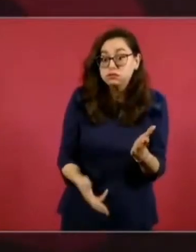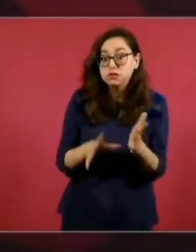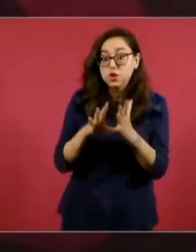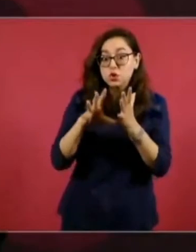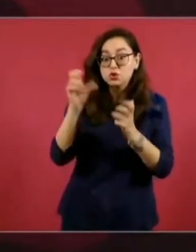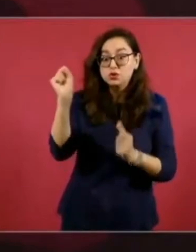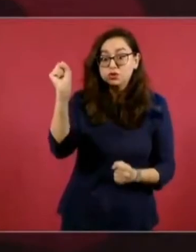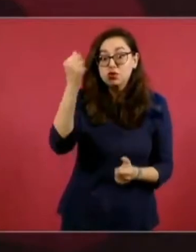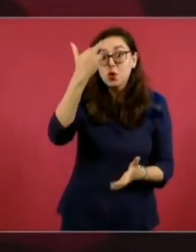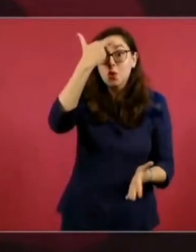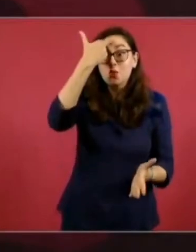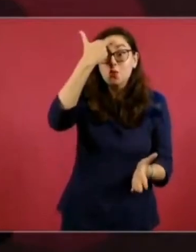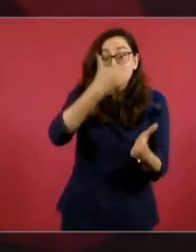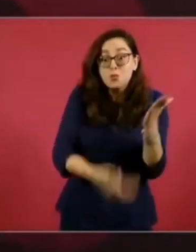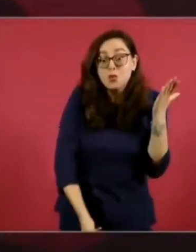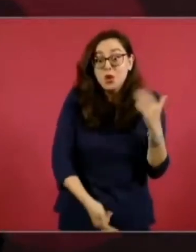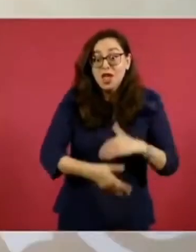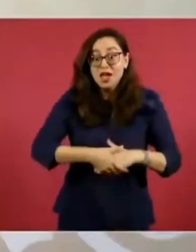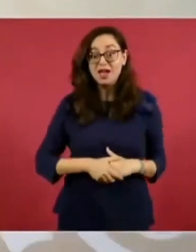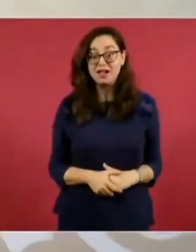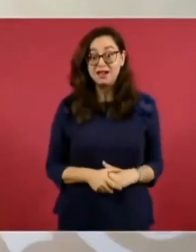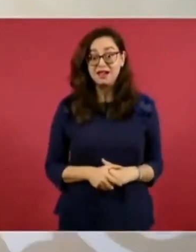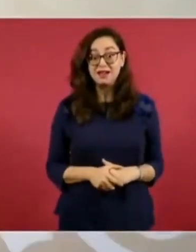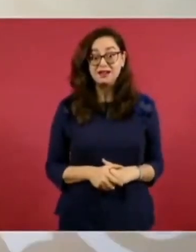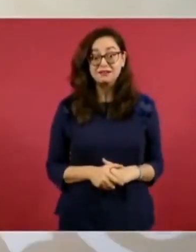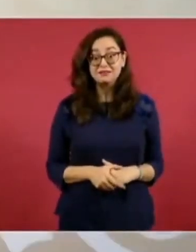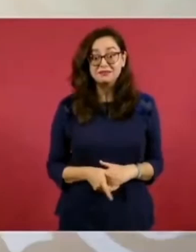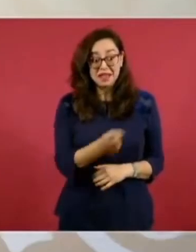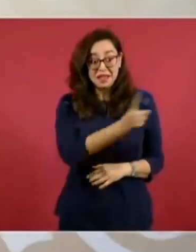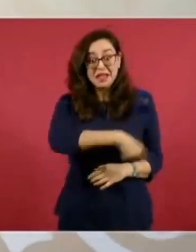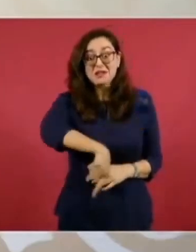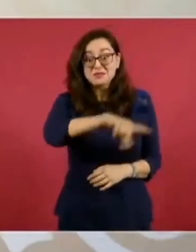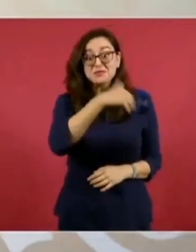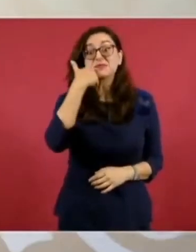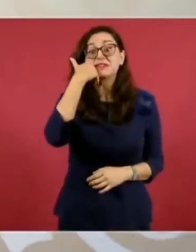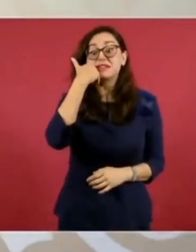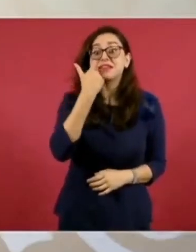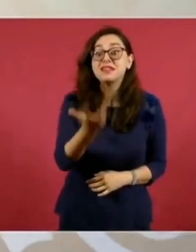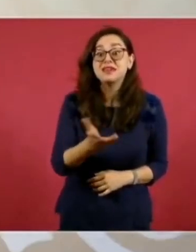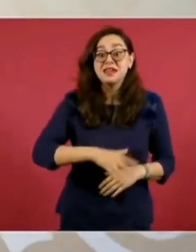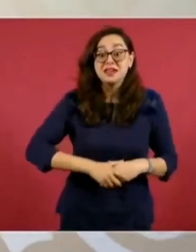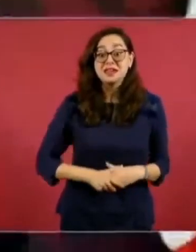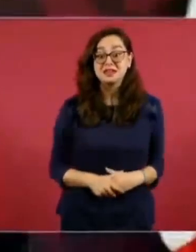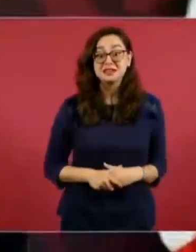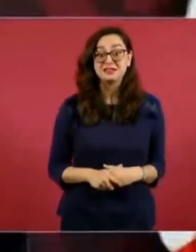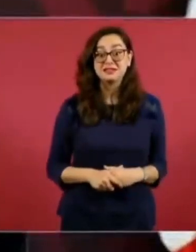Porque eso es lo que le sorprendió.